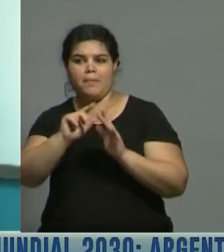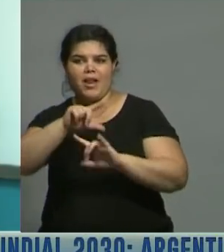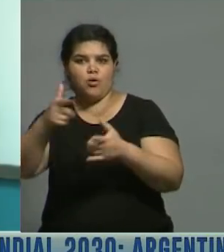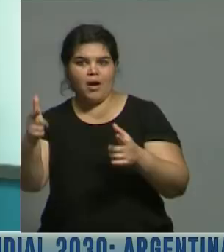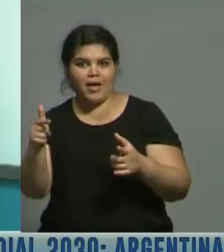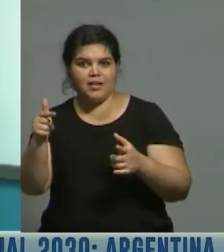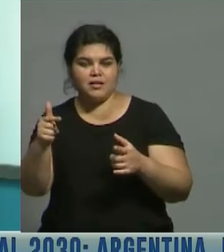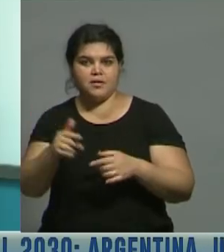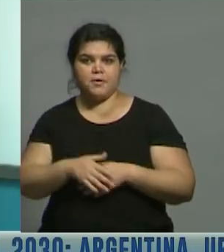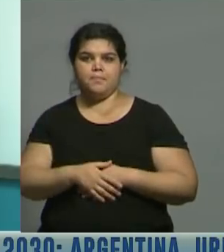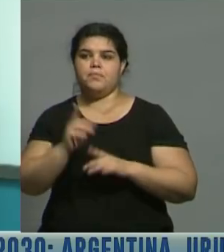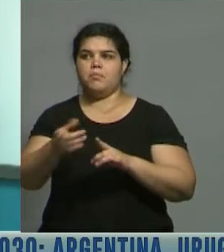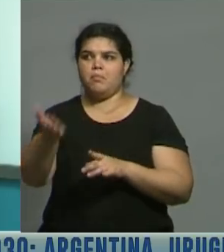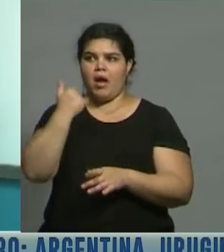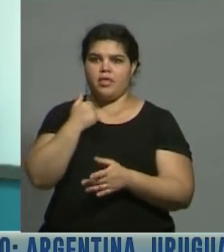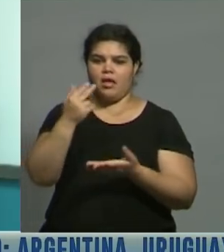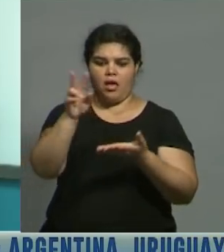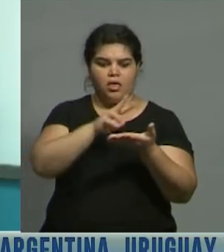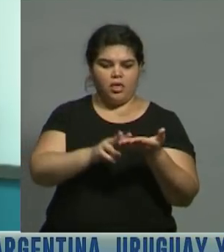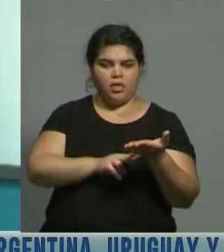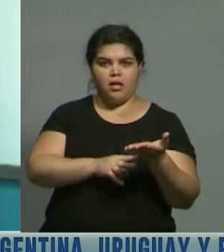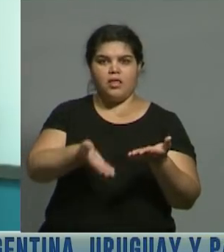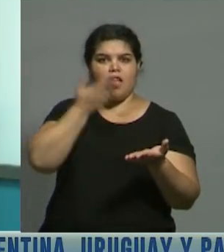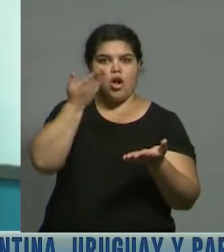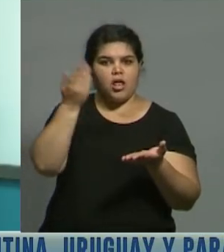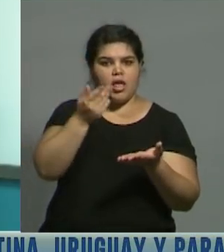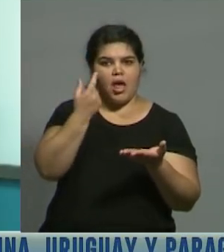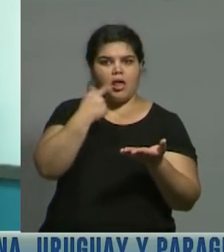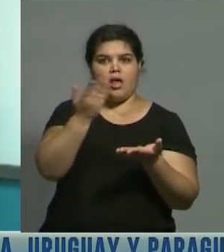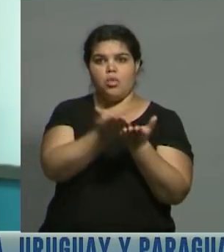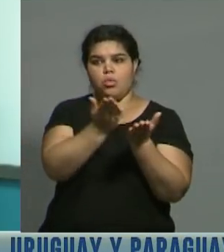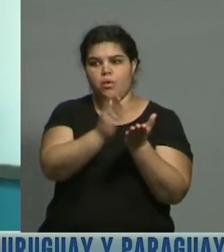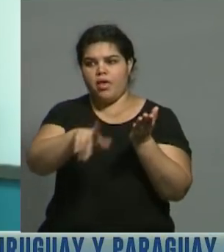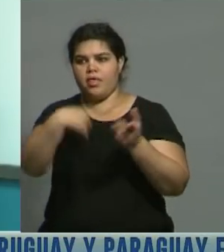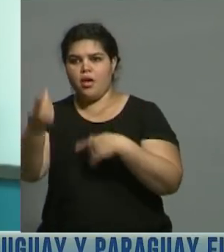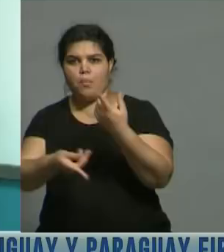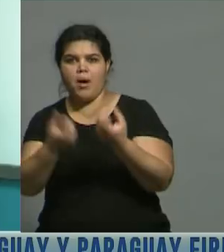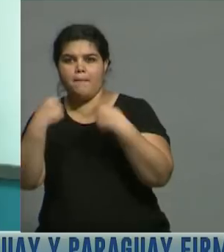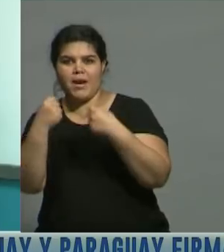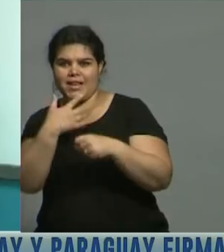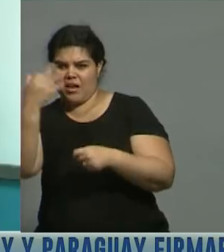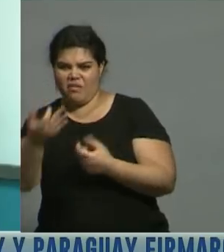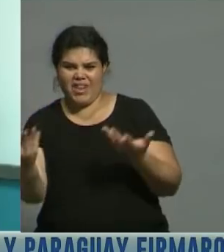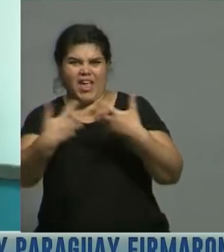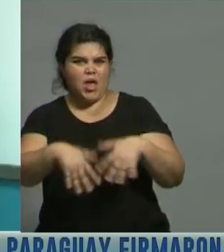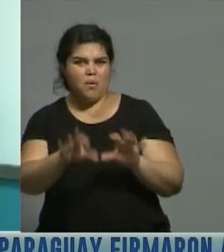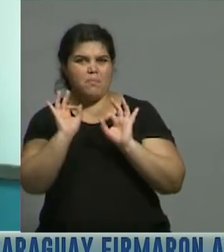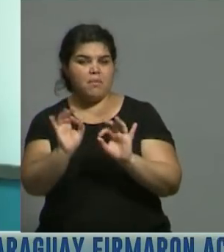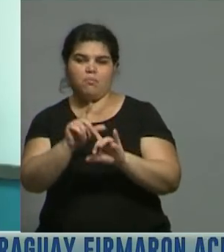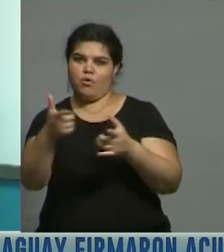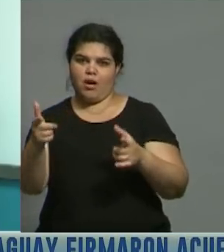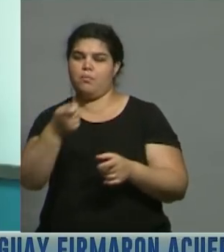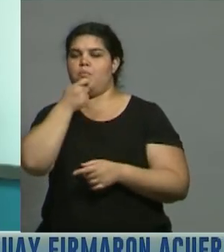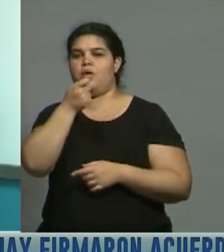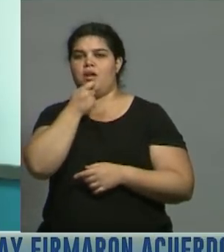traba de que lo que estudiaba teóricamente no es necesariamente lo que ocurre en la práctica. Y eso se ha cortado de manera considerable. Un ejemplo son las